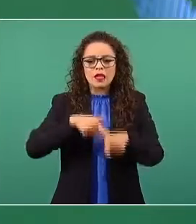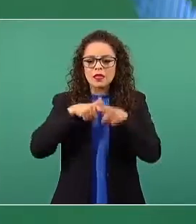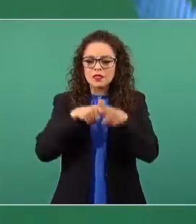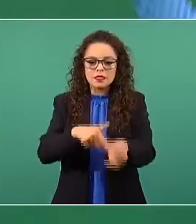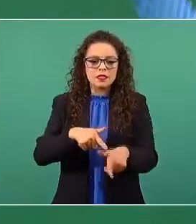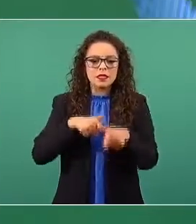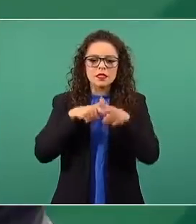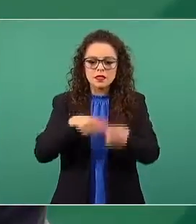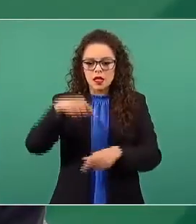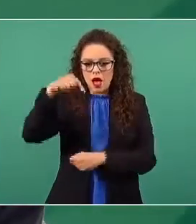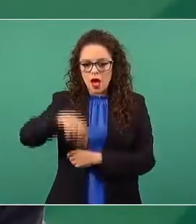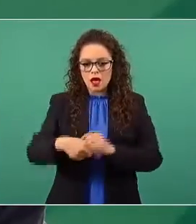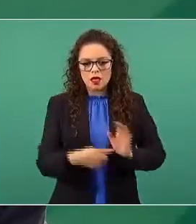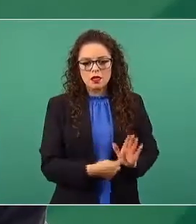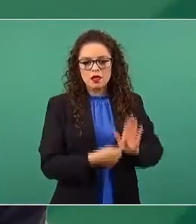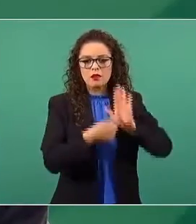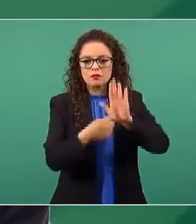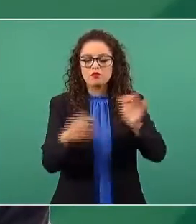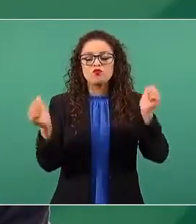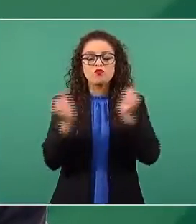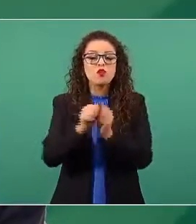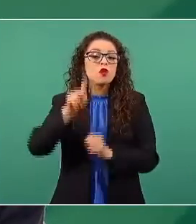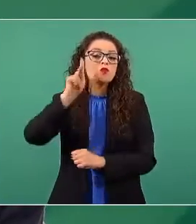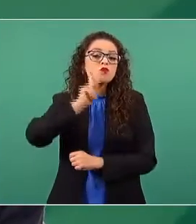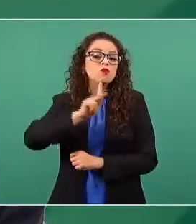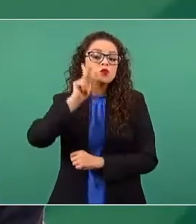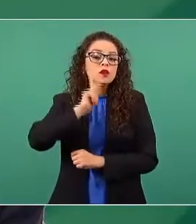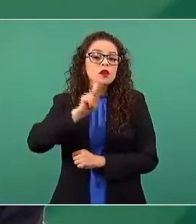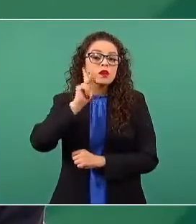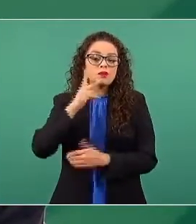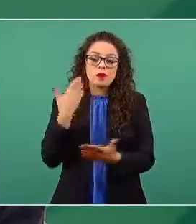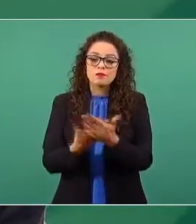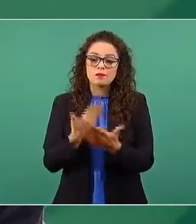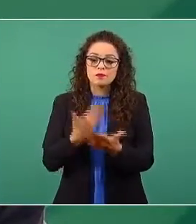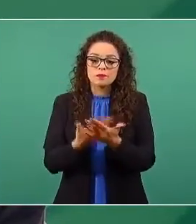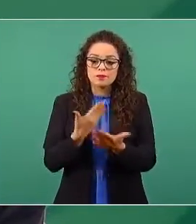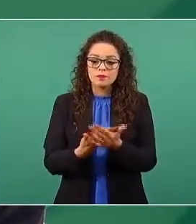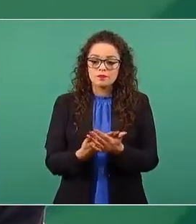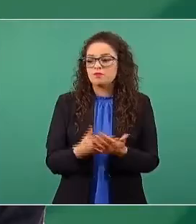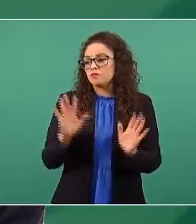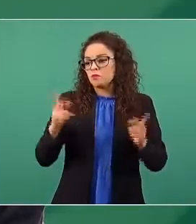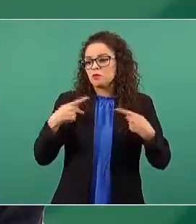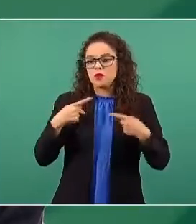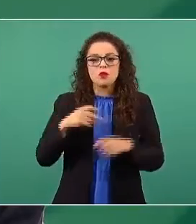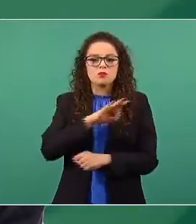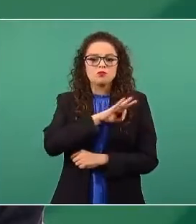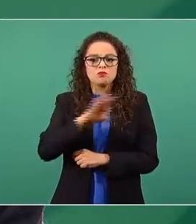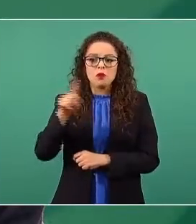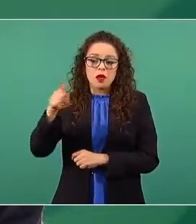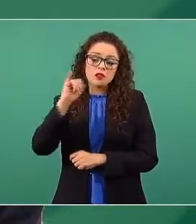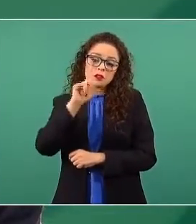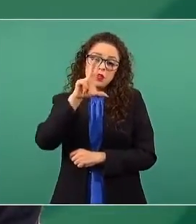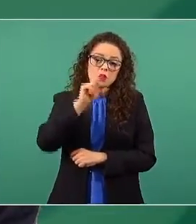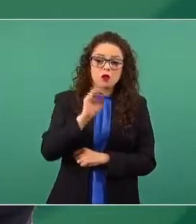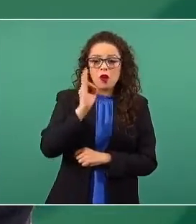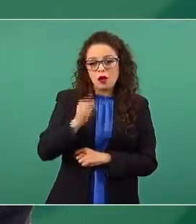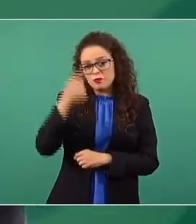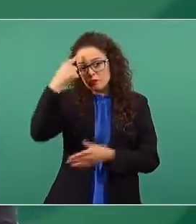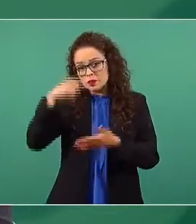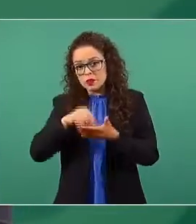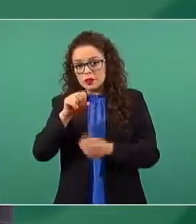a presentar la evidencia y que cualquiera pueda juzgarla. En los siguientes semanas y meses